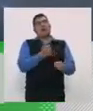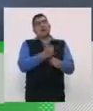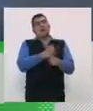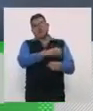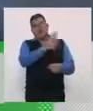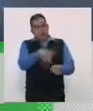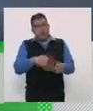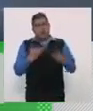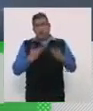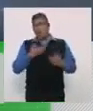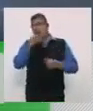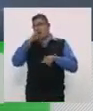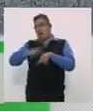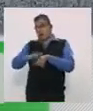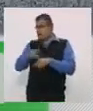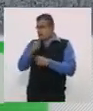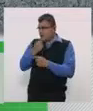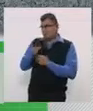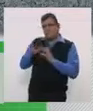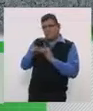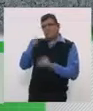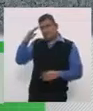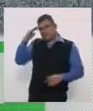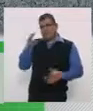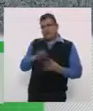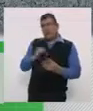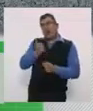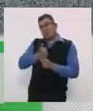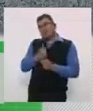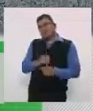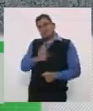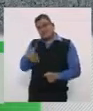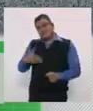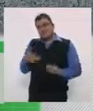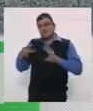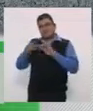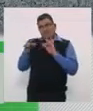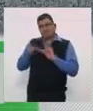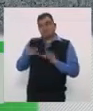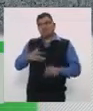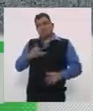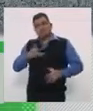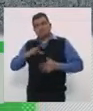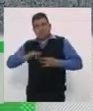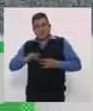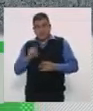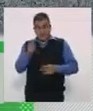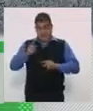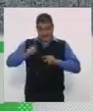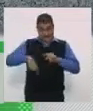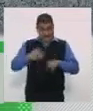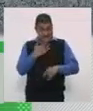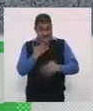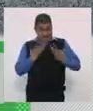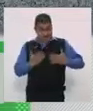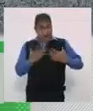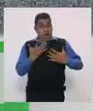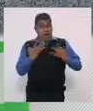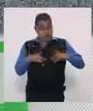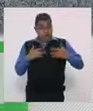niños también de manera natural sobre lo que sucedió, que esto, como bien decías, no es que quite el dolor,